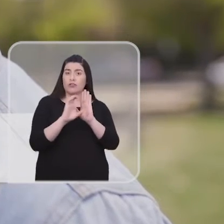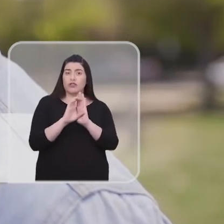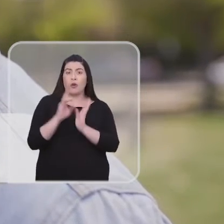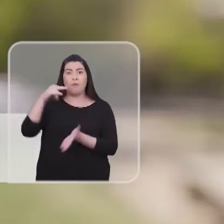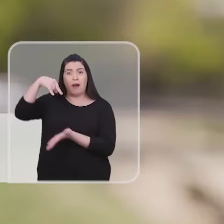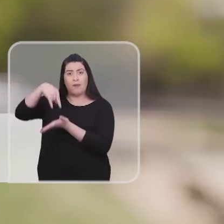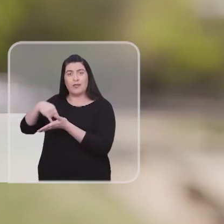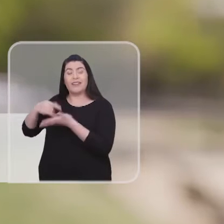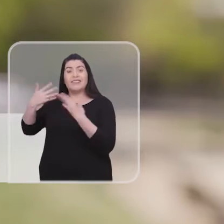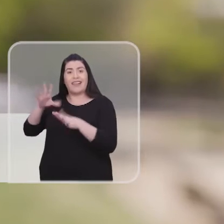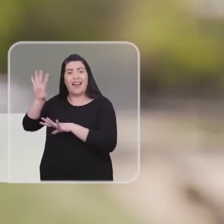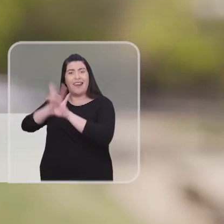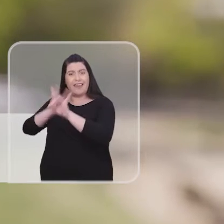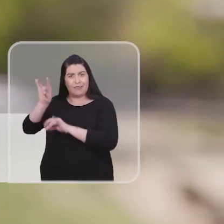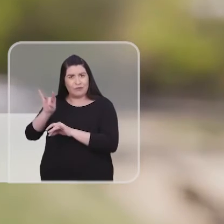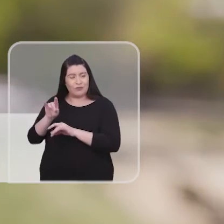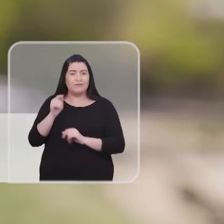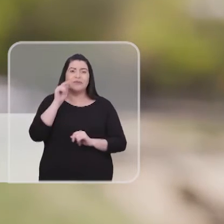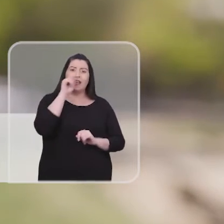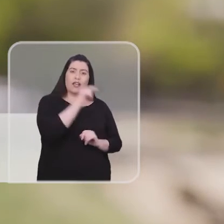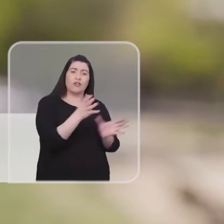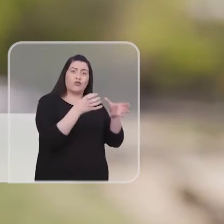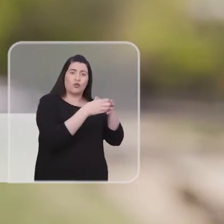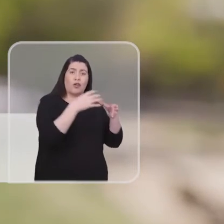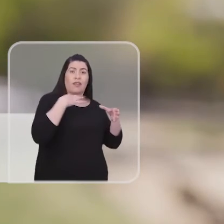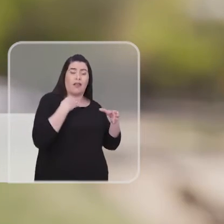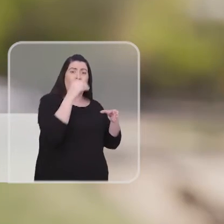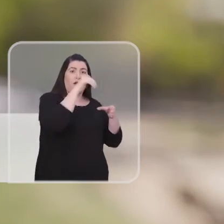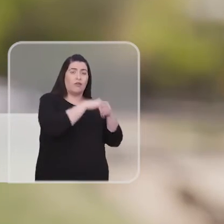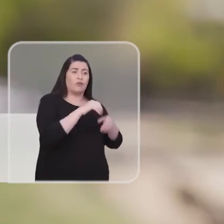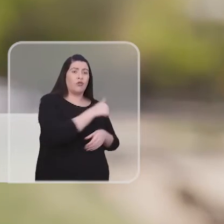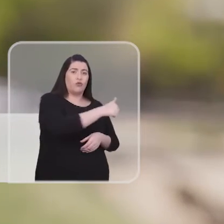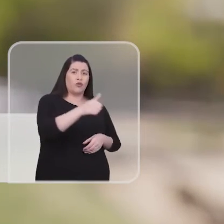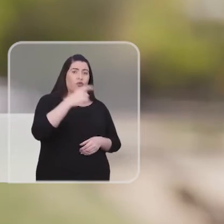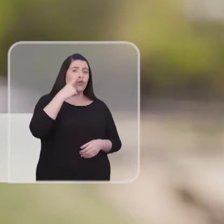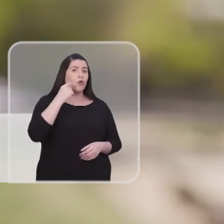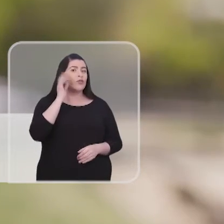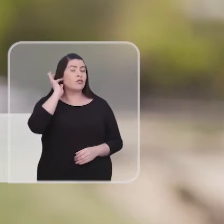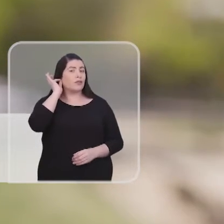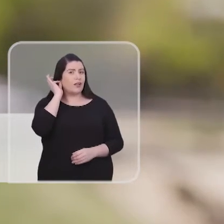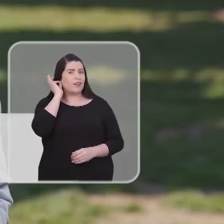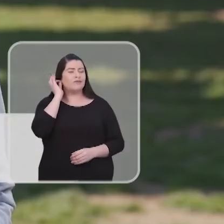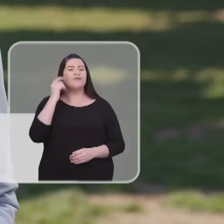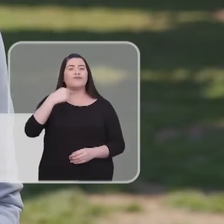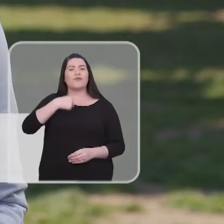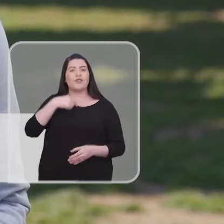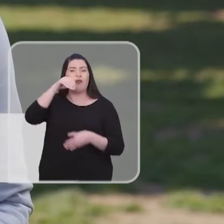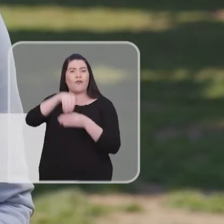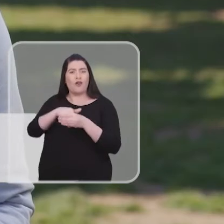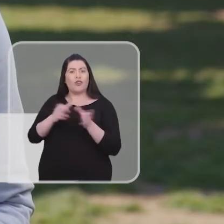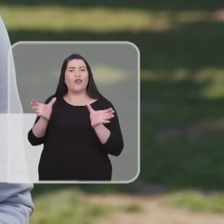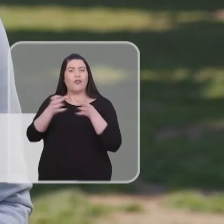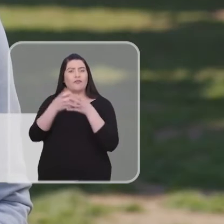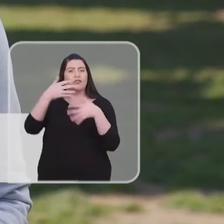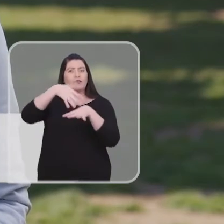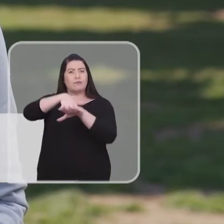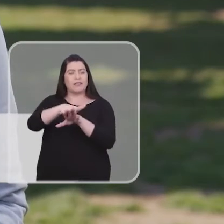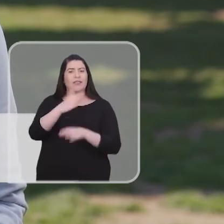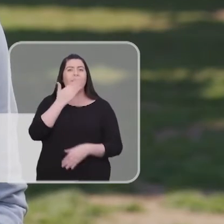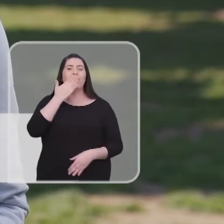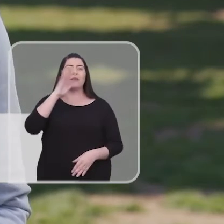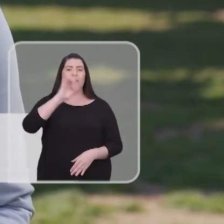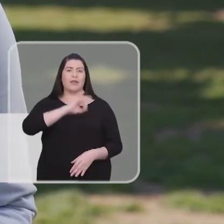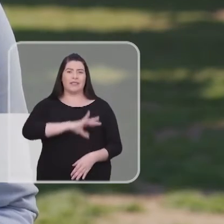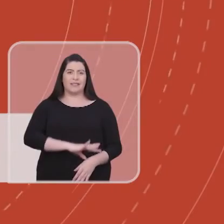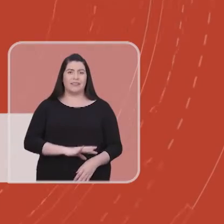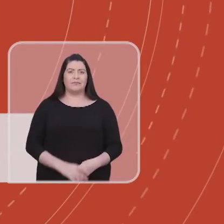constitución con parlamentarios que ya escogimos y ciudadanos que votemos todos y todas? Yo voto Convención Mixta, lo mejor